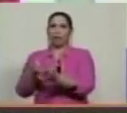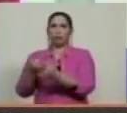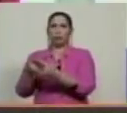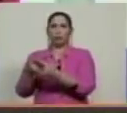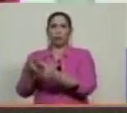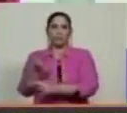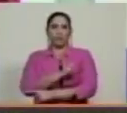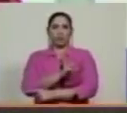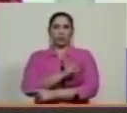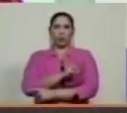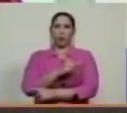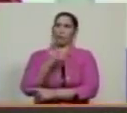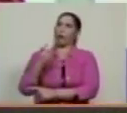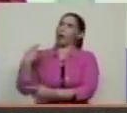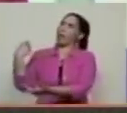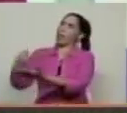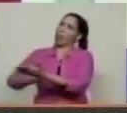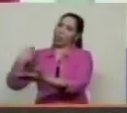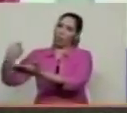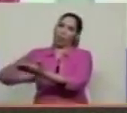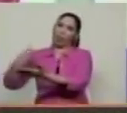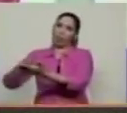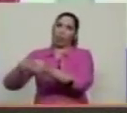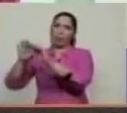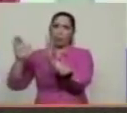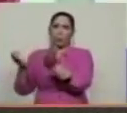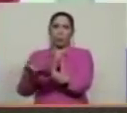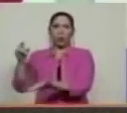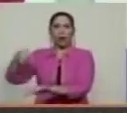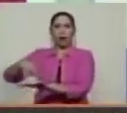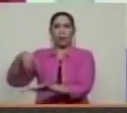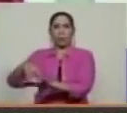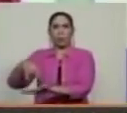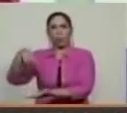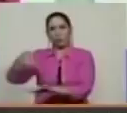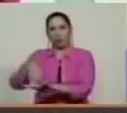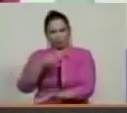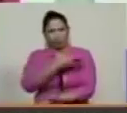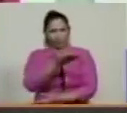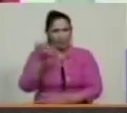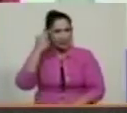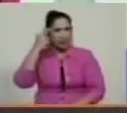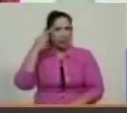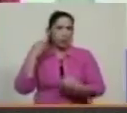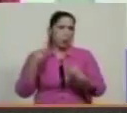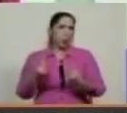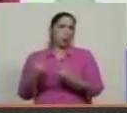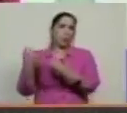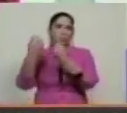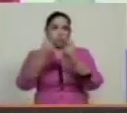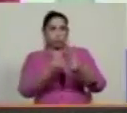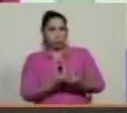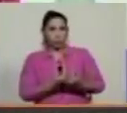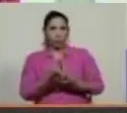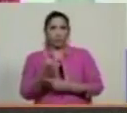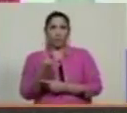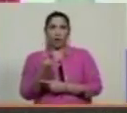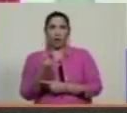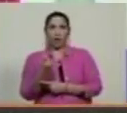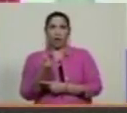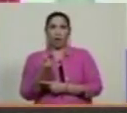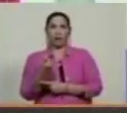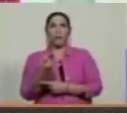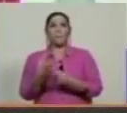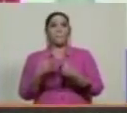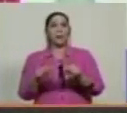para el Estado Carabobo. Y ustedes saben cómo eran esas deudas, ¿no? Eran para el Estado Carabobo, pero para la